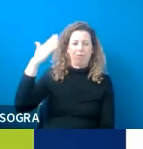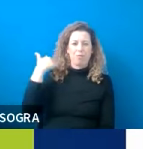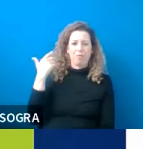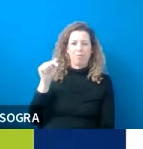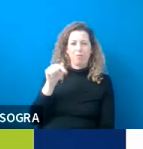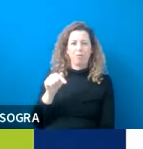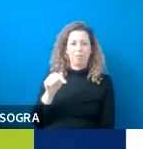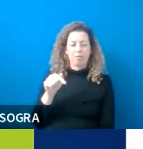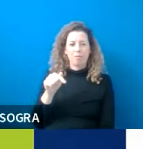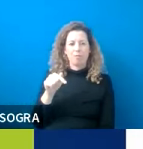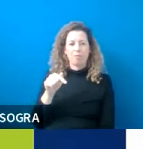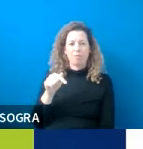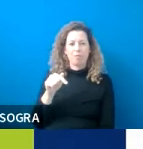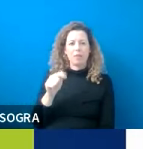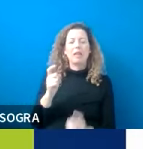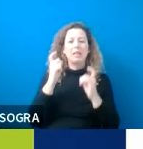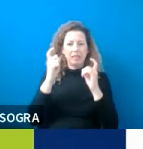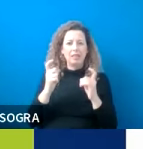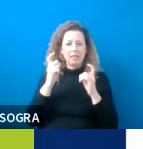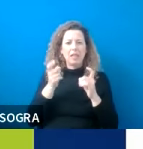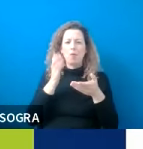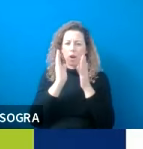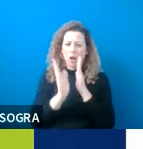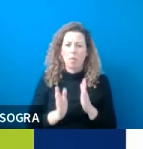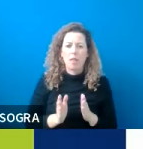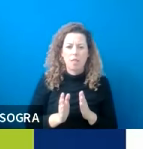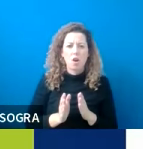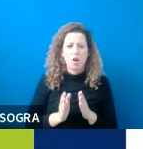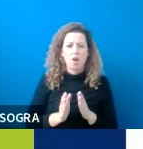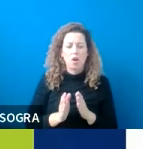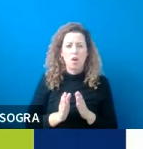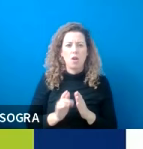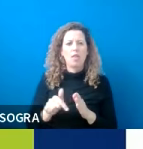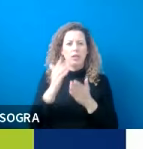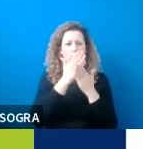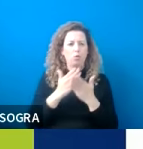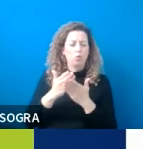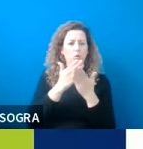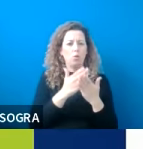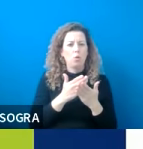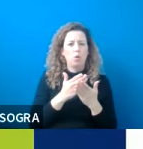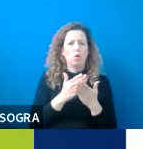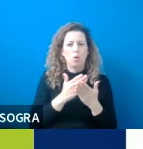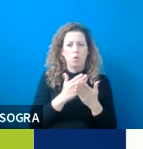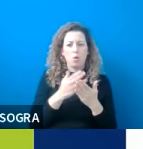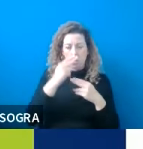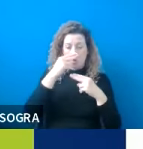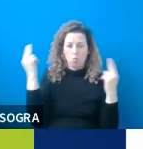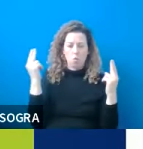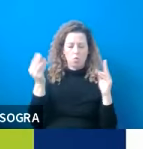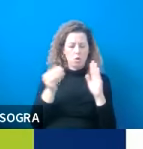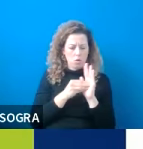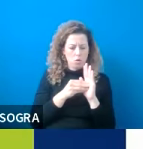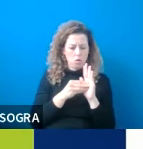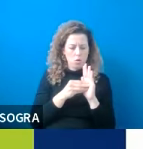sentido intentamos seguir las recomendaciones de este estudio que publicó, pues no he